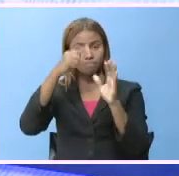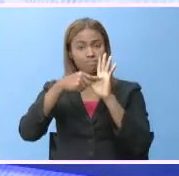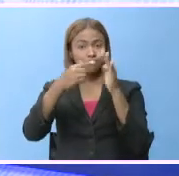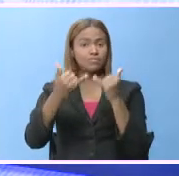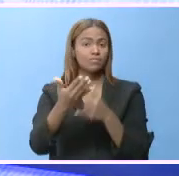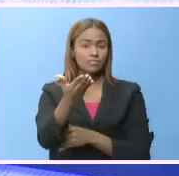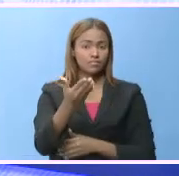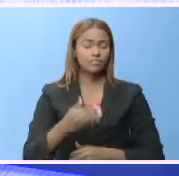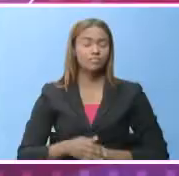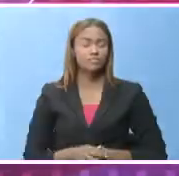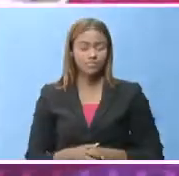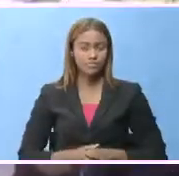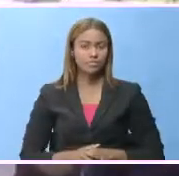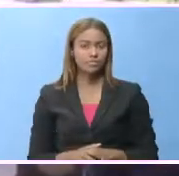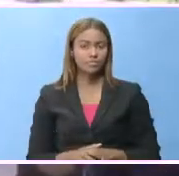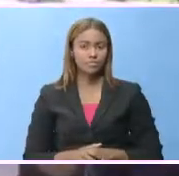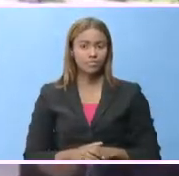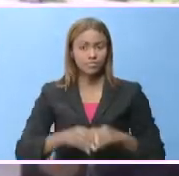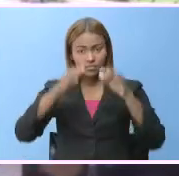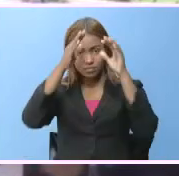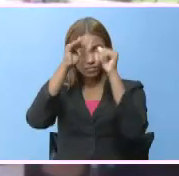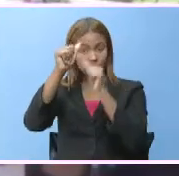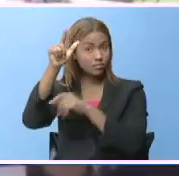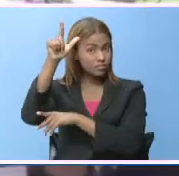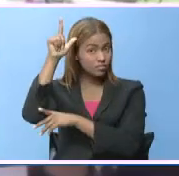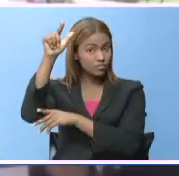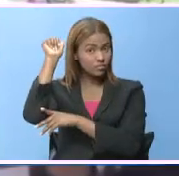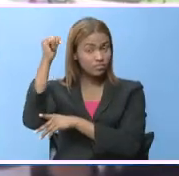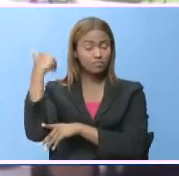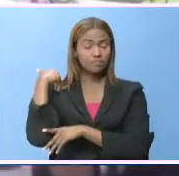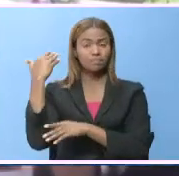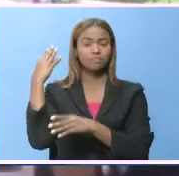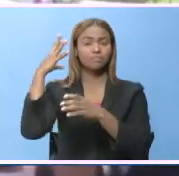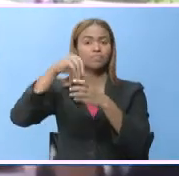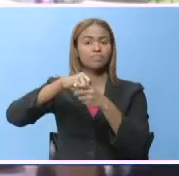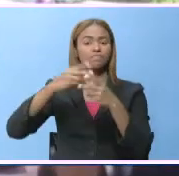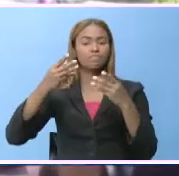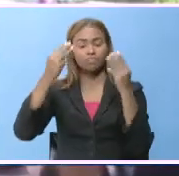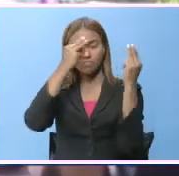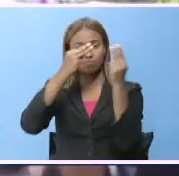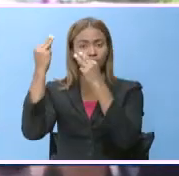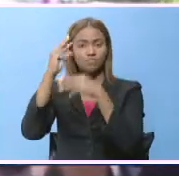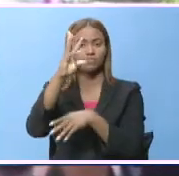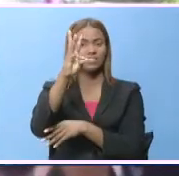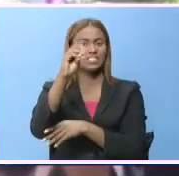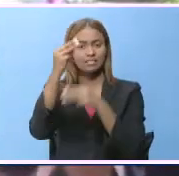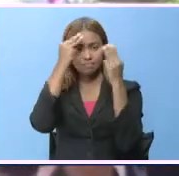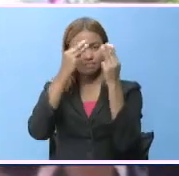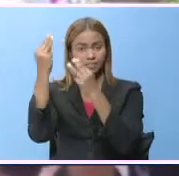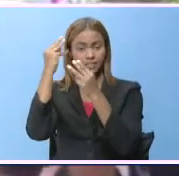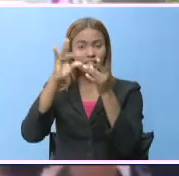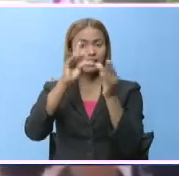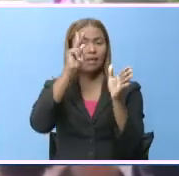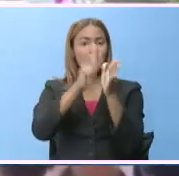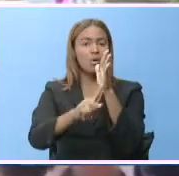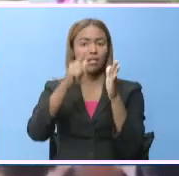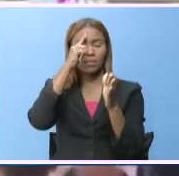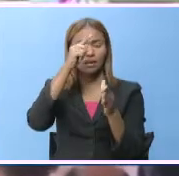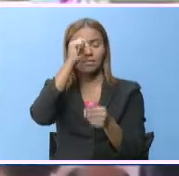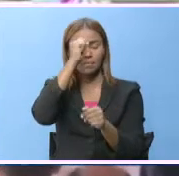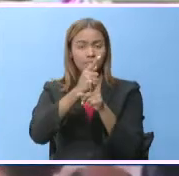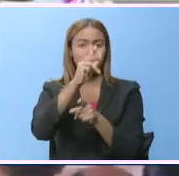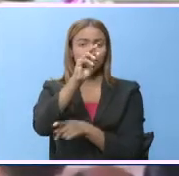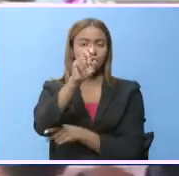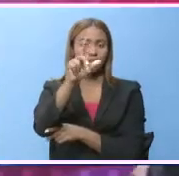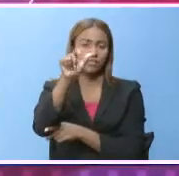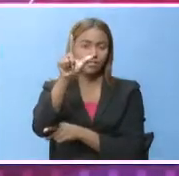continuación. El presidente Abinader encabeza acto de conmemoración del 60 aniversario del asesinato de las hermanas